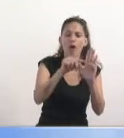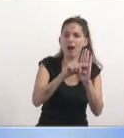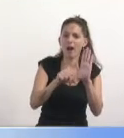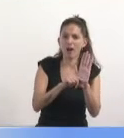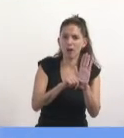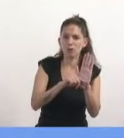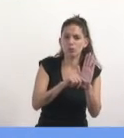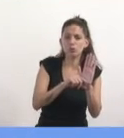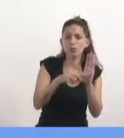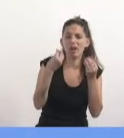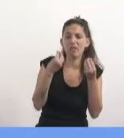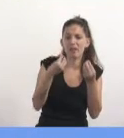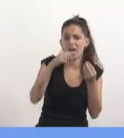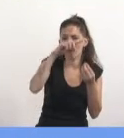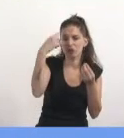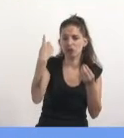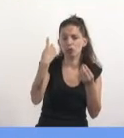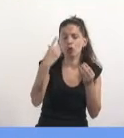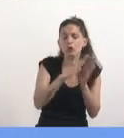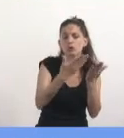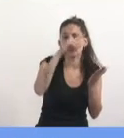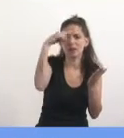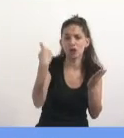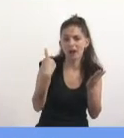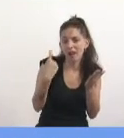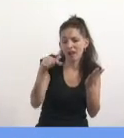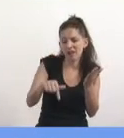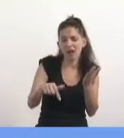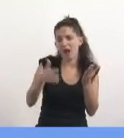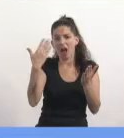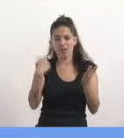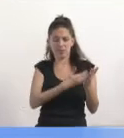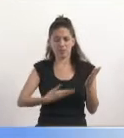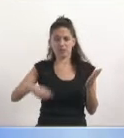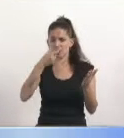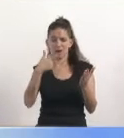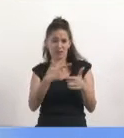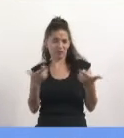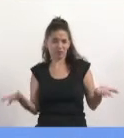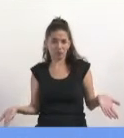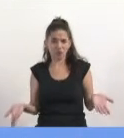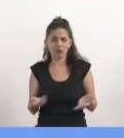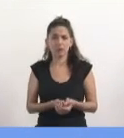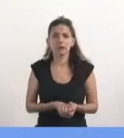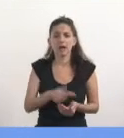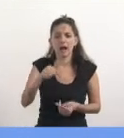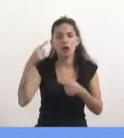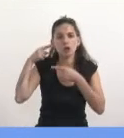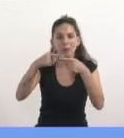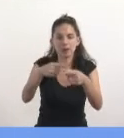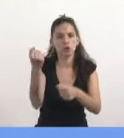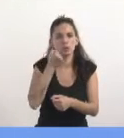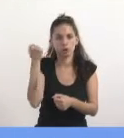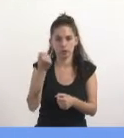Constitución dice lo que no hizo el gobierno anterior. En este marco, los objetivos son muy importantes.